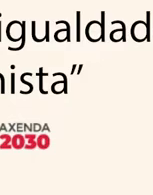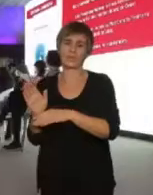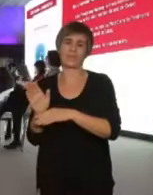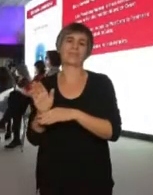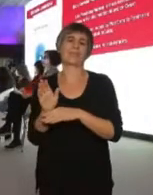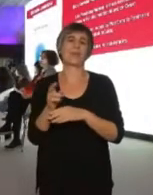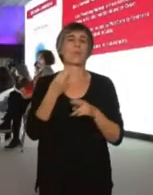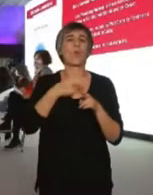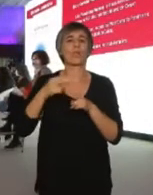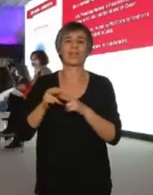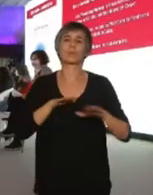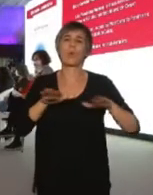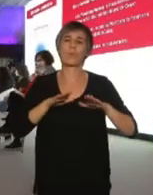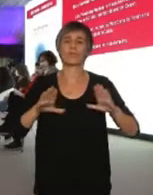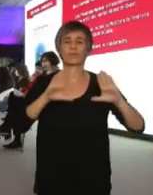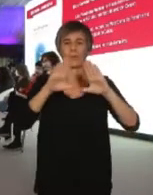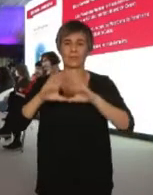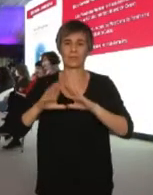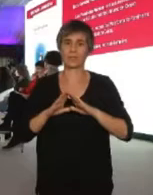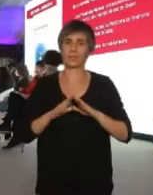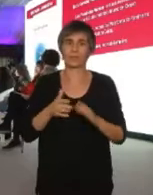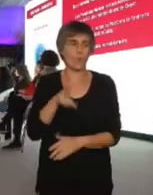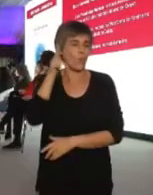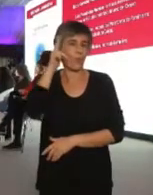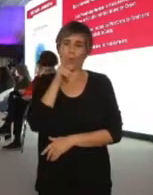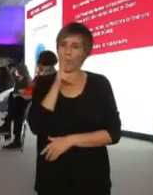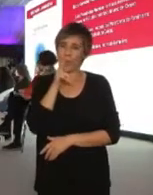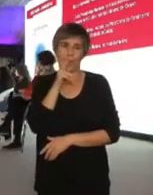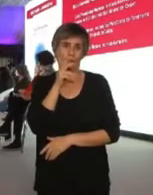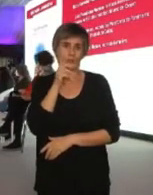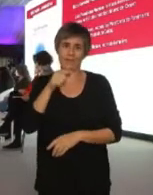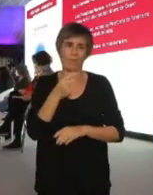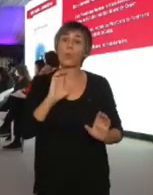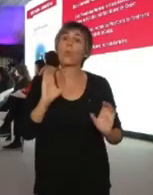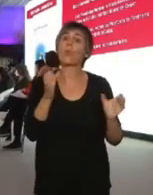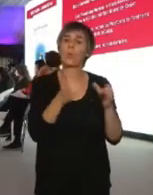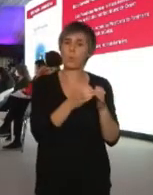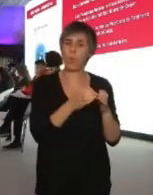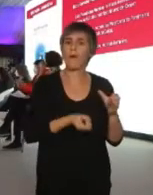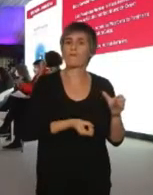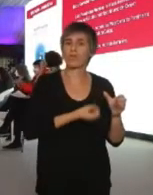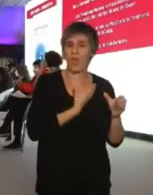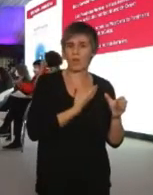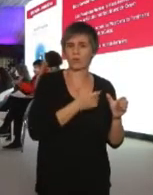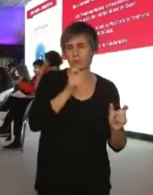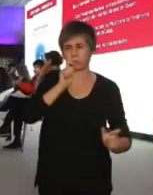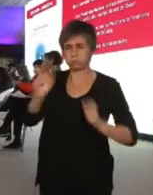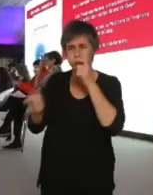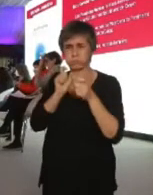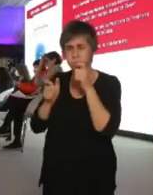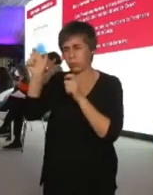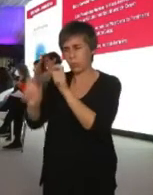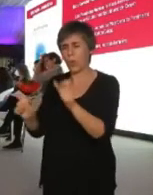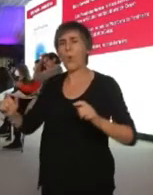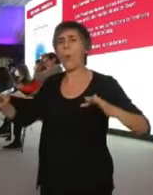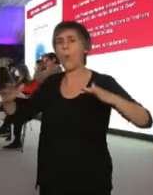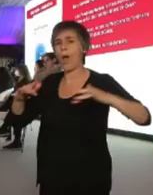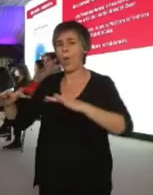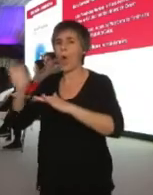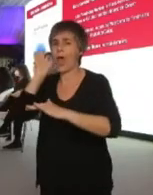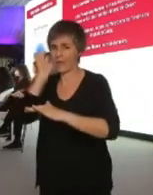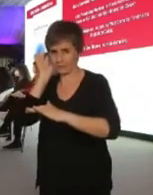é un luxo asistir ao 48 horas de feminismo. Dous días con mulleres que están na trincheira da igualdade. E todo grazas á